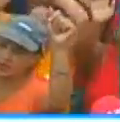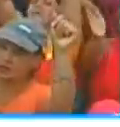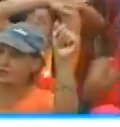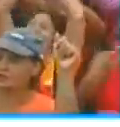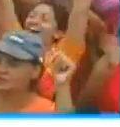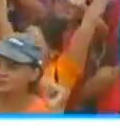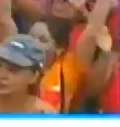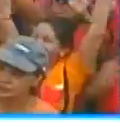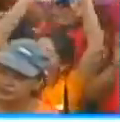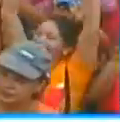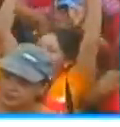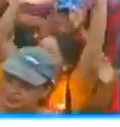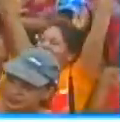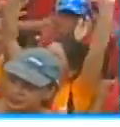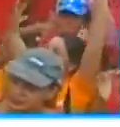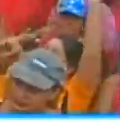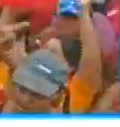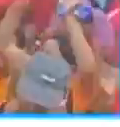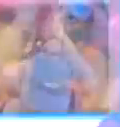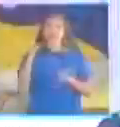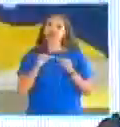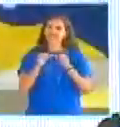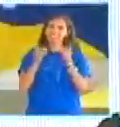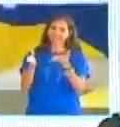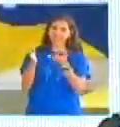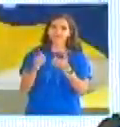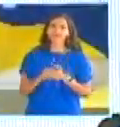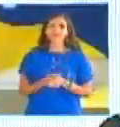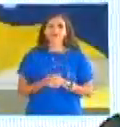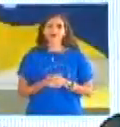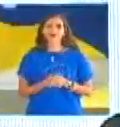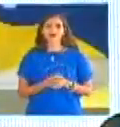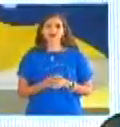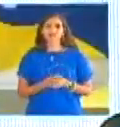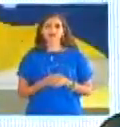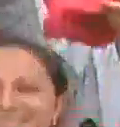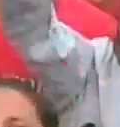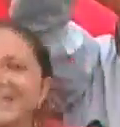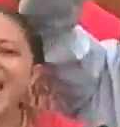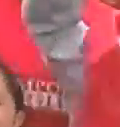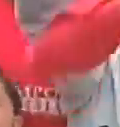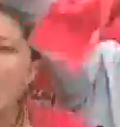Gracias, Apure. Nos despedimos de Apure para que continúen en sus actos de calle.